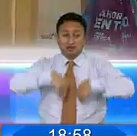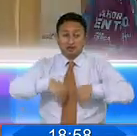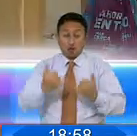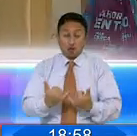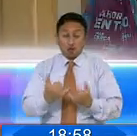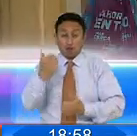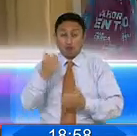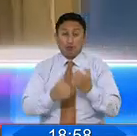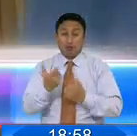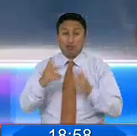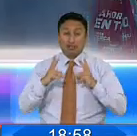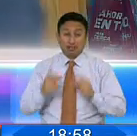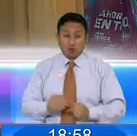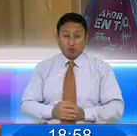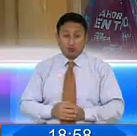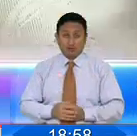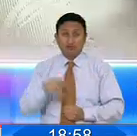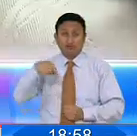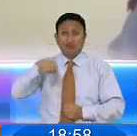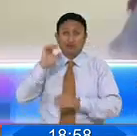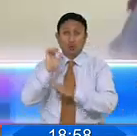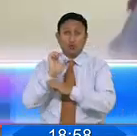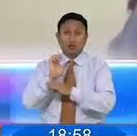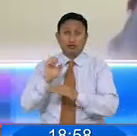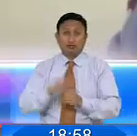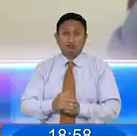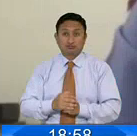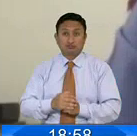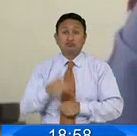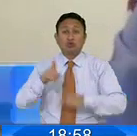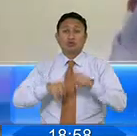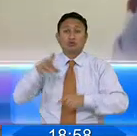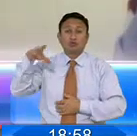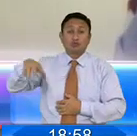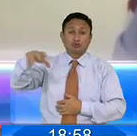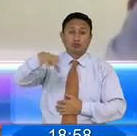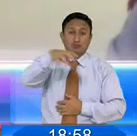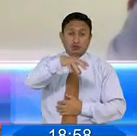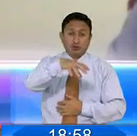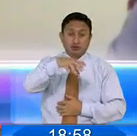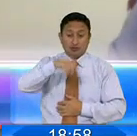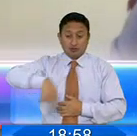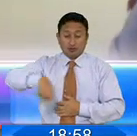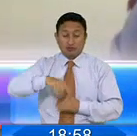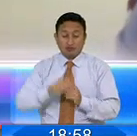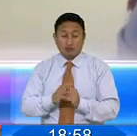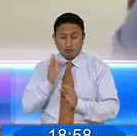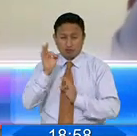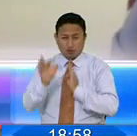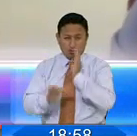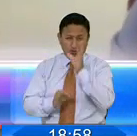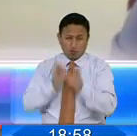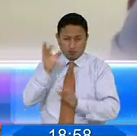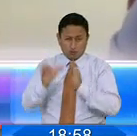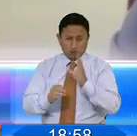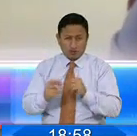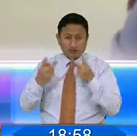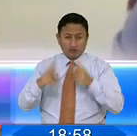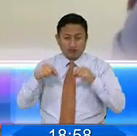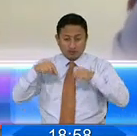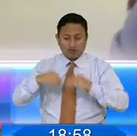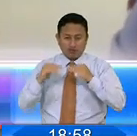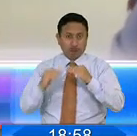situación sanitaria que enfrenta el país. Hay provincias que, de acuerdo a la tasa de incidencia de contagios, también tienen